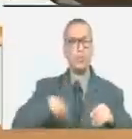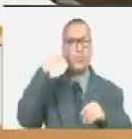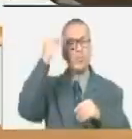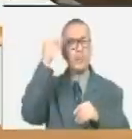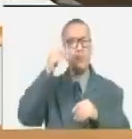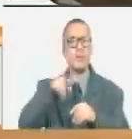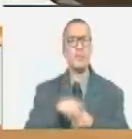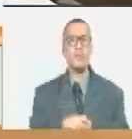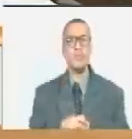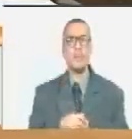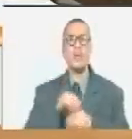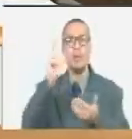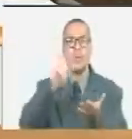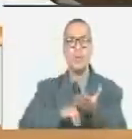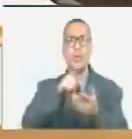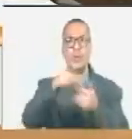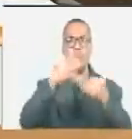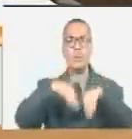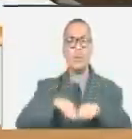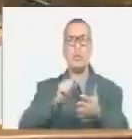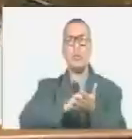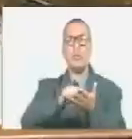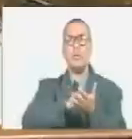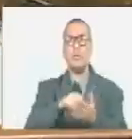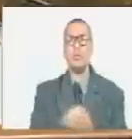consideración, aprobado. Siguiente.